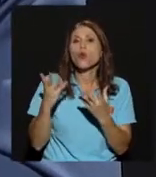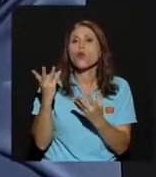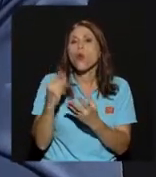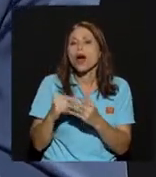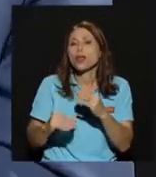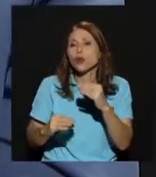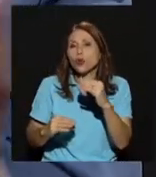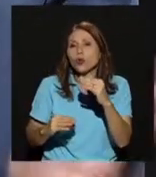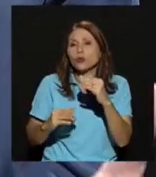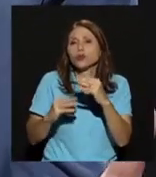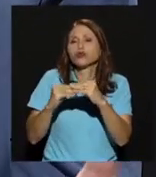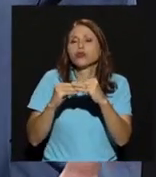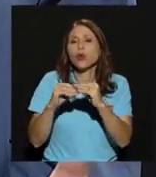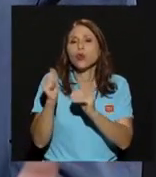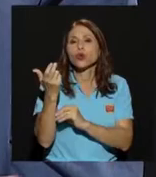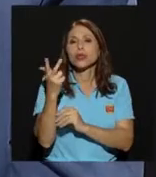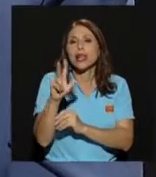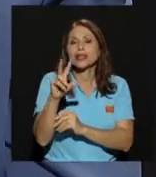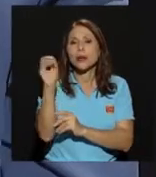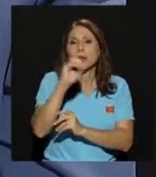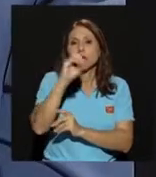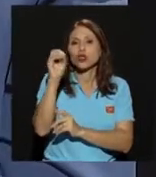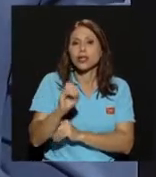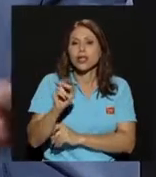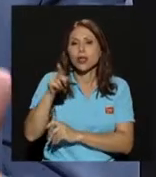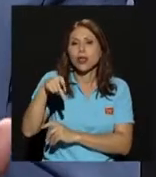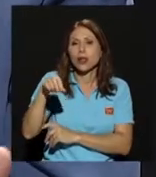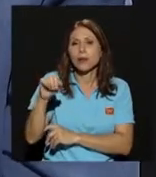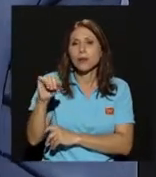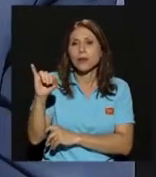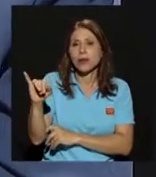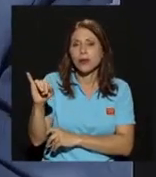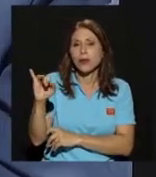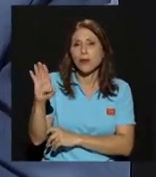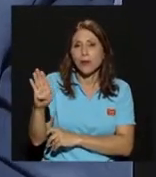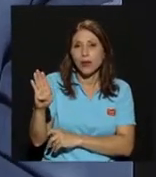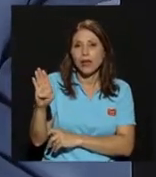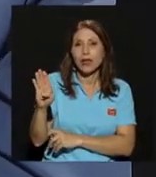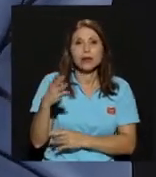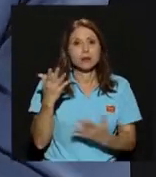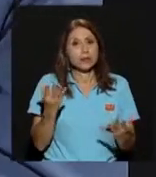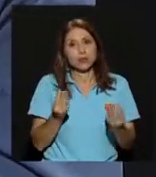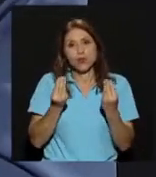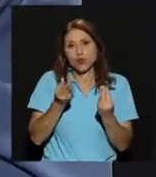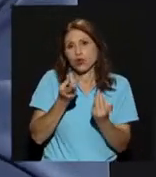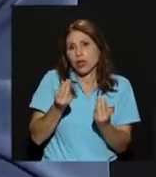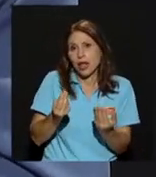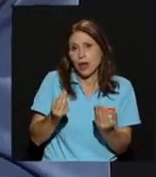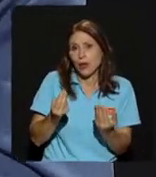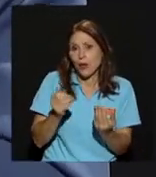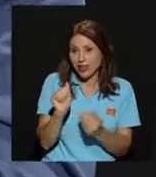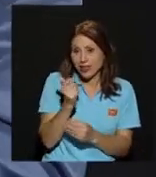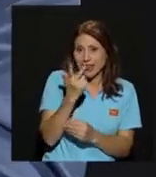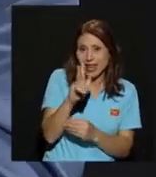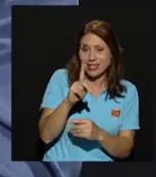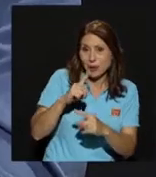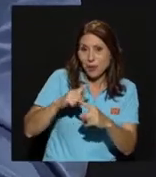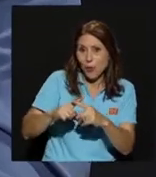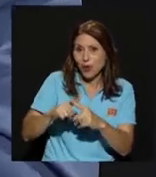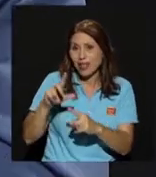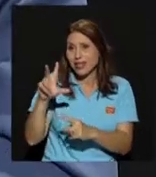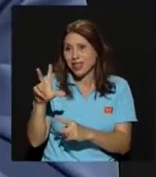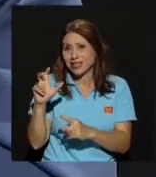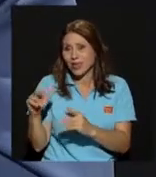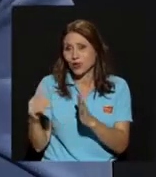que es mucho dinero multiplique 13 por alrededor de 300 mil colones 300.000 millones